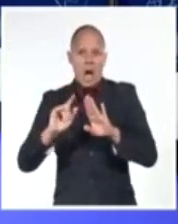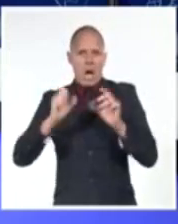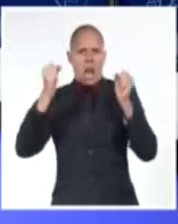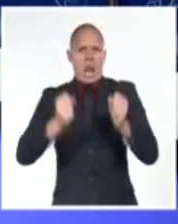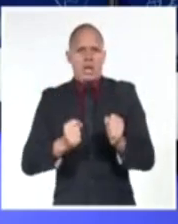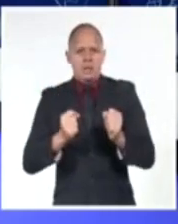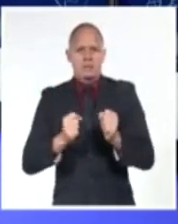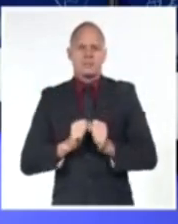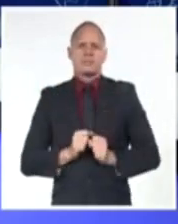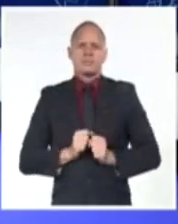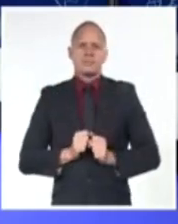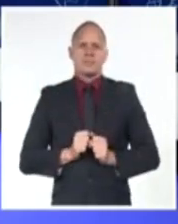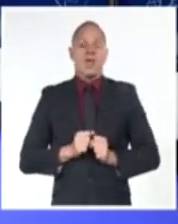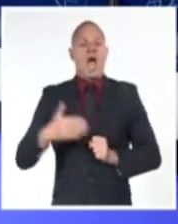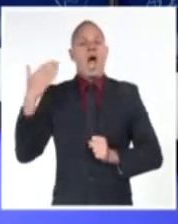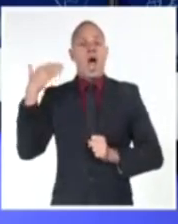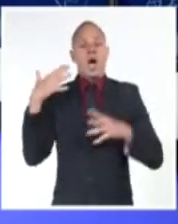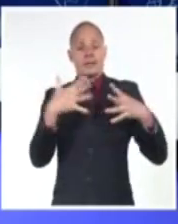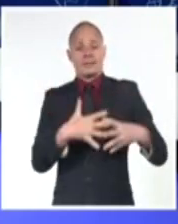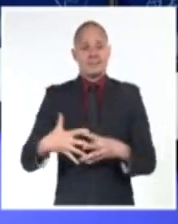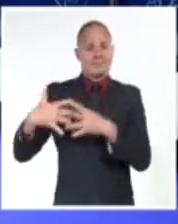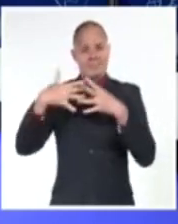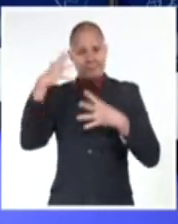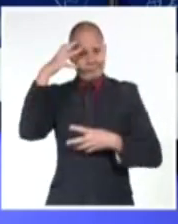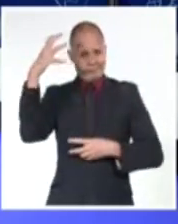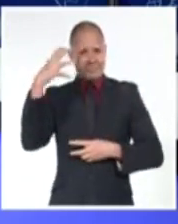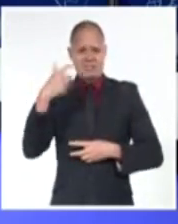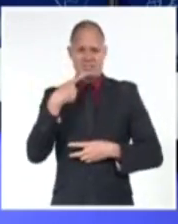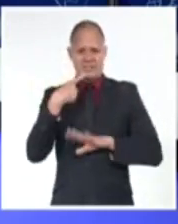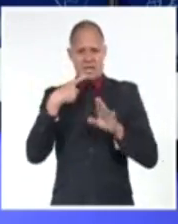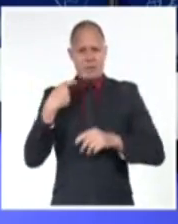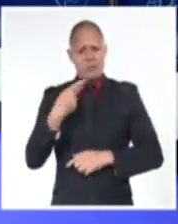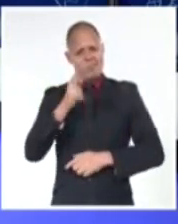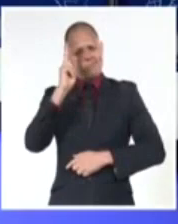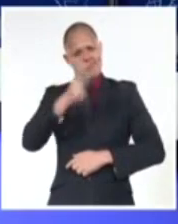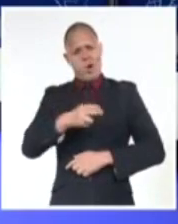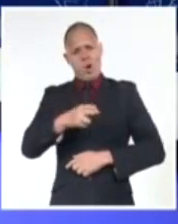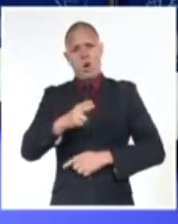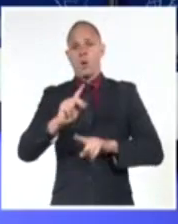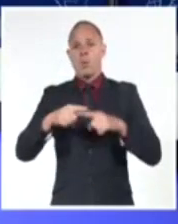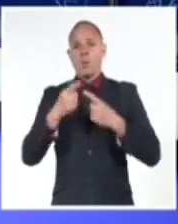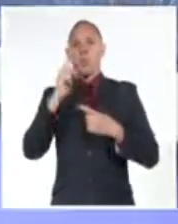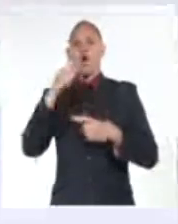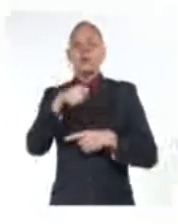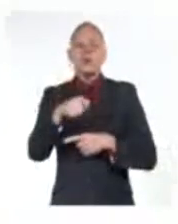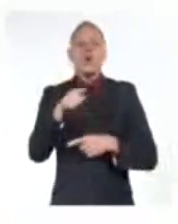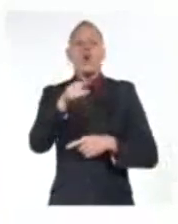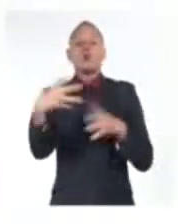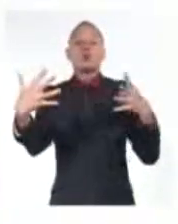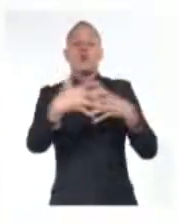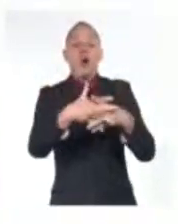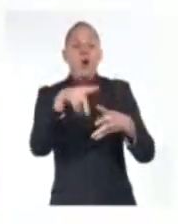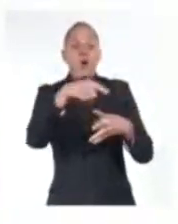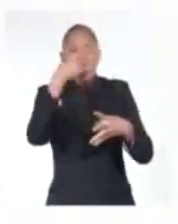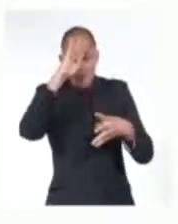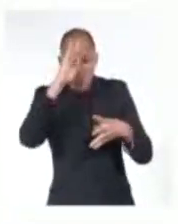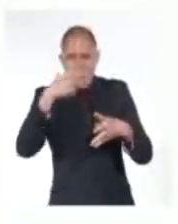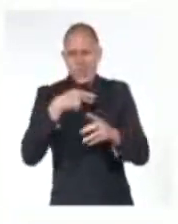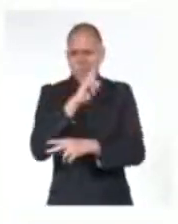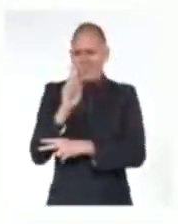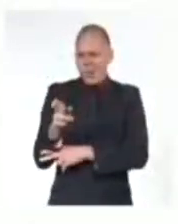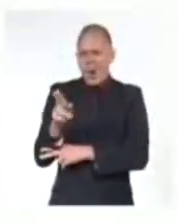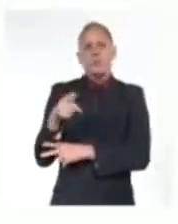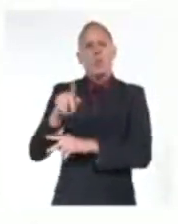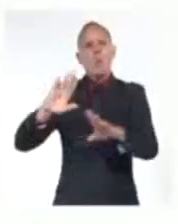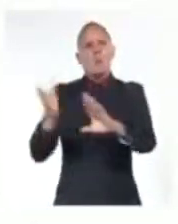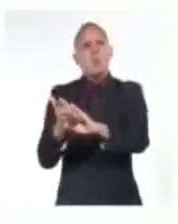Unidos se arrogaba el derecho de sancionar a terceros países por su relación con Cuba. En su cuenta en Twitter, el primer secretario